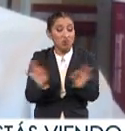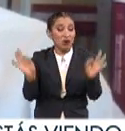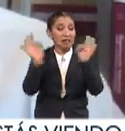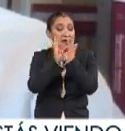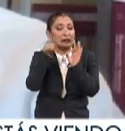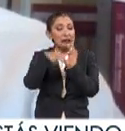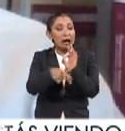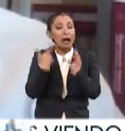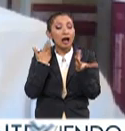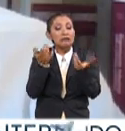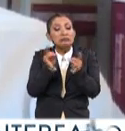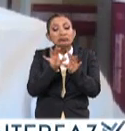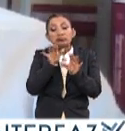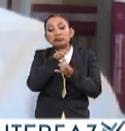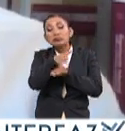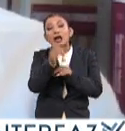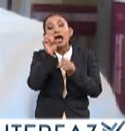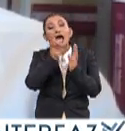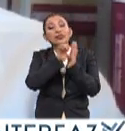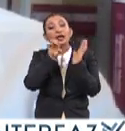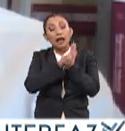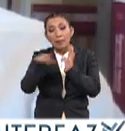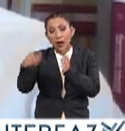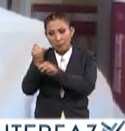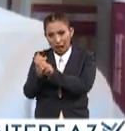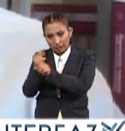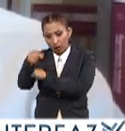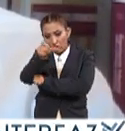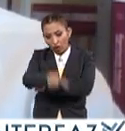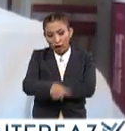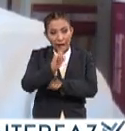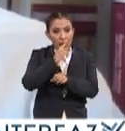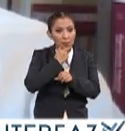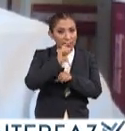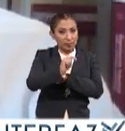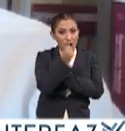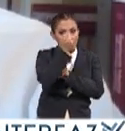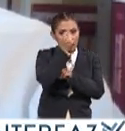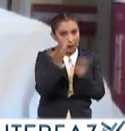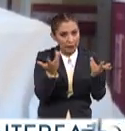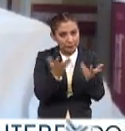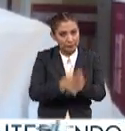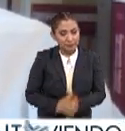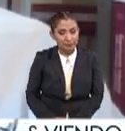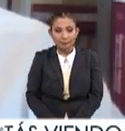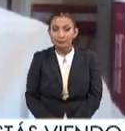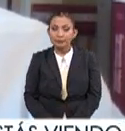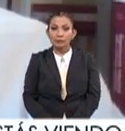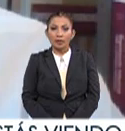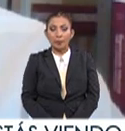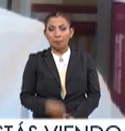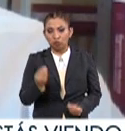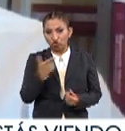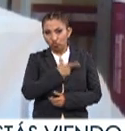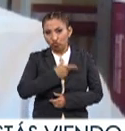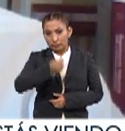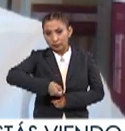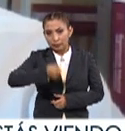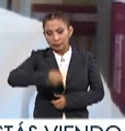importante lo que manejas, las implicaciones éticas tanto del investigador como del tecnólogo. Me da mucho gusto